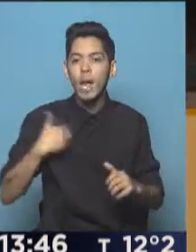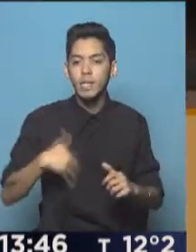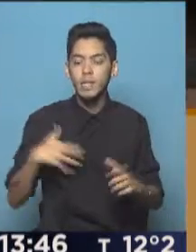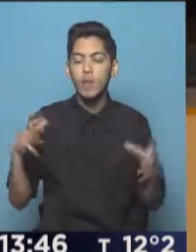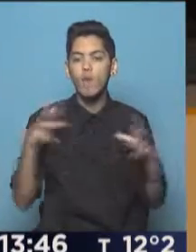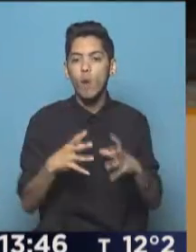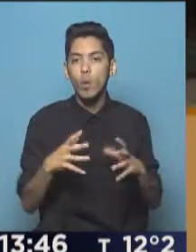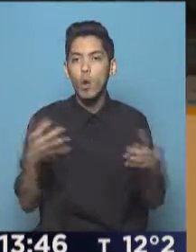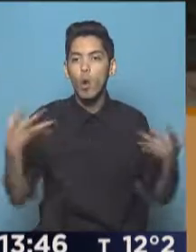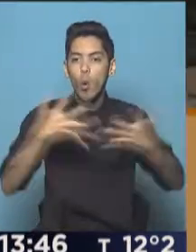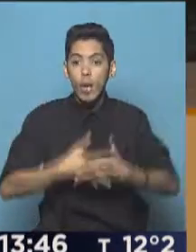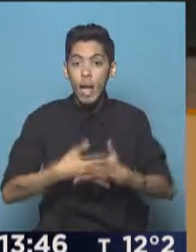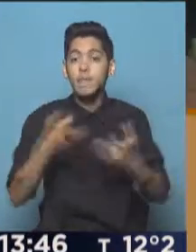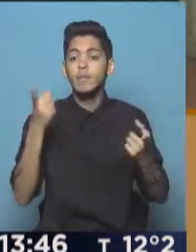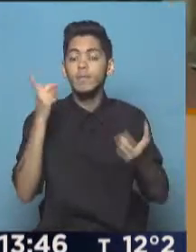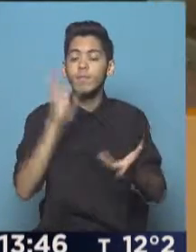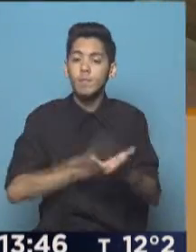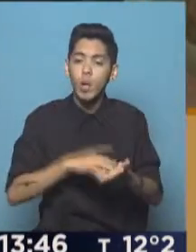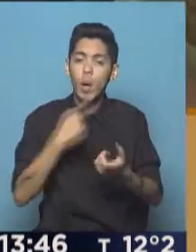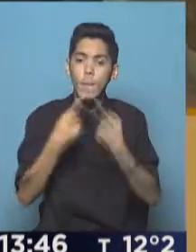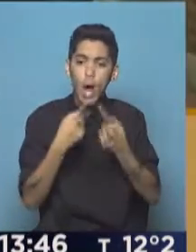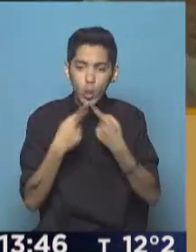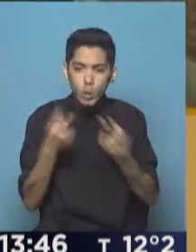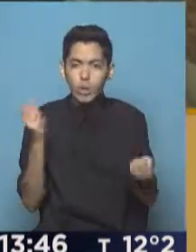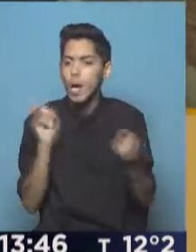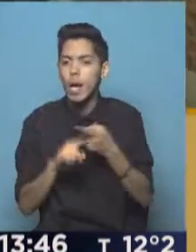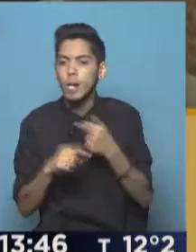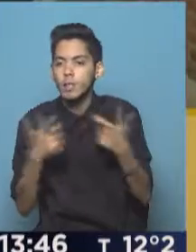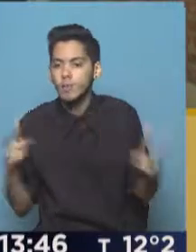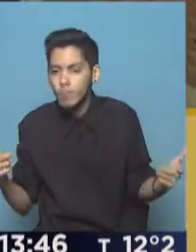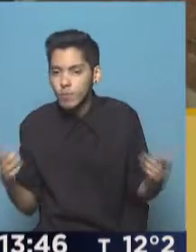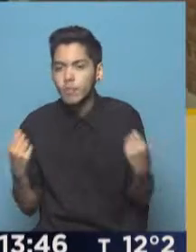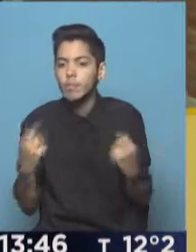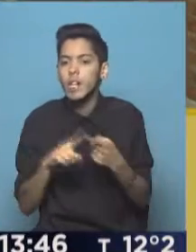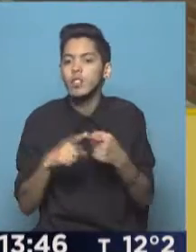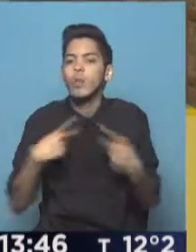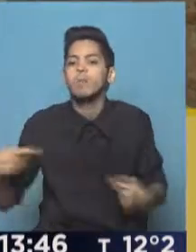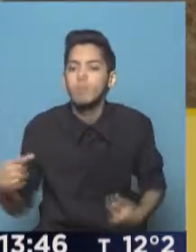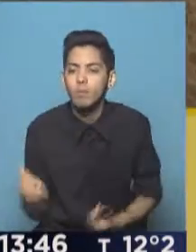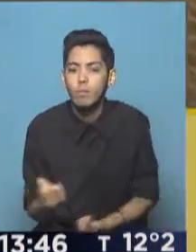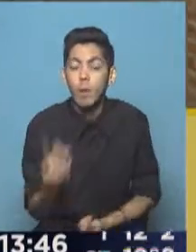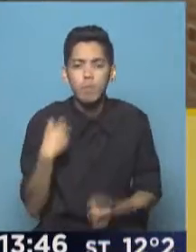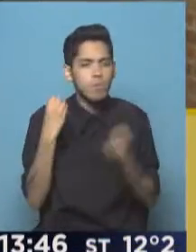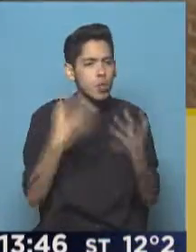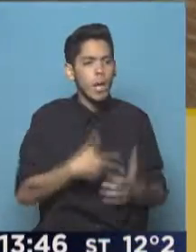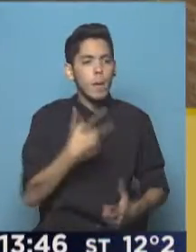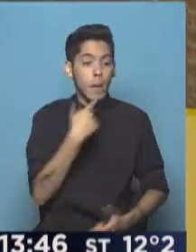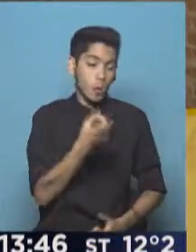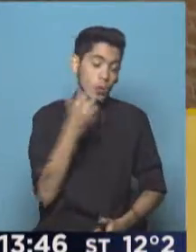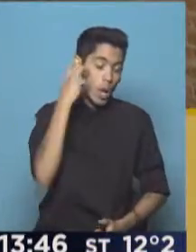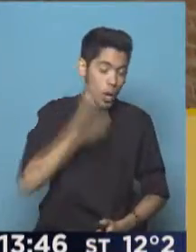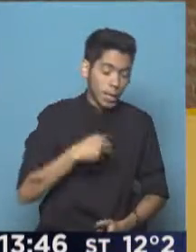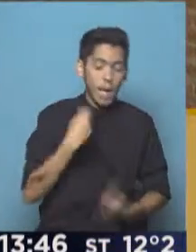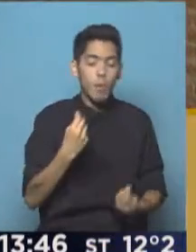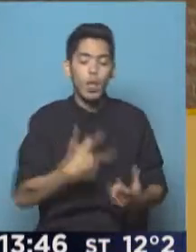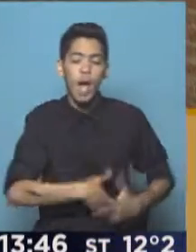Unidas, y que tiene que ver con las preguntas que la justicia le deberá hacer. Sandra Arroyo Salgado, preguntarle por qué tenía ese arma de grueso calibre, ese